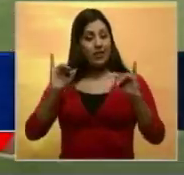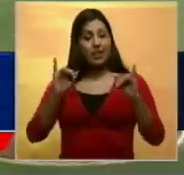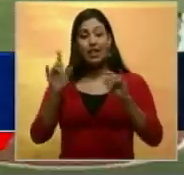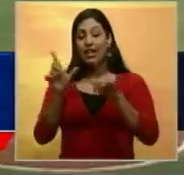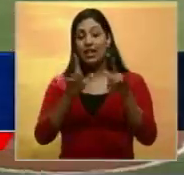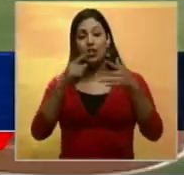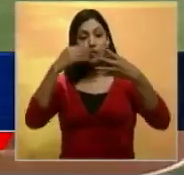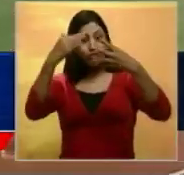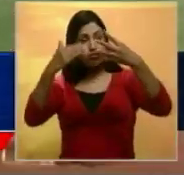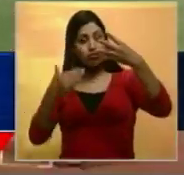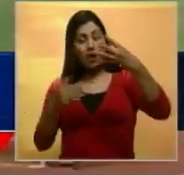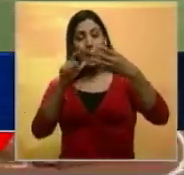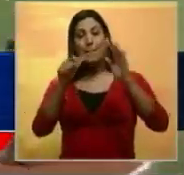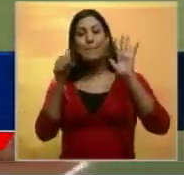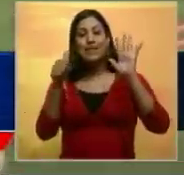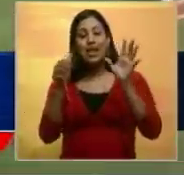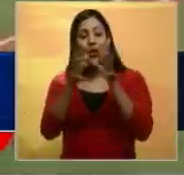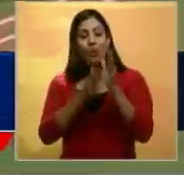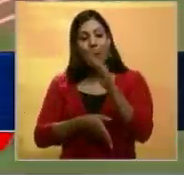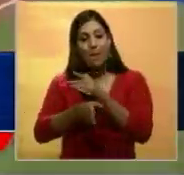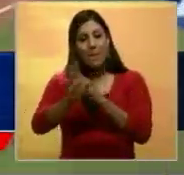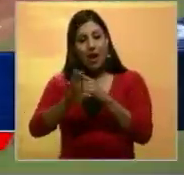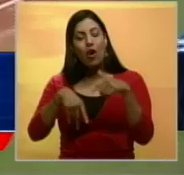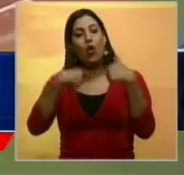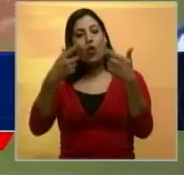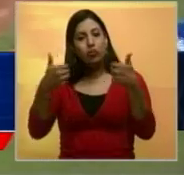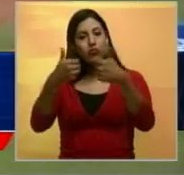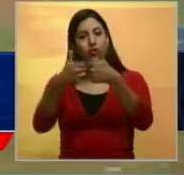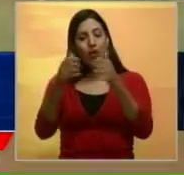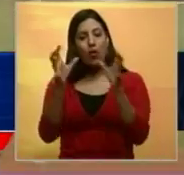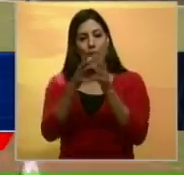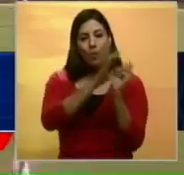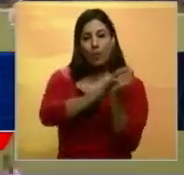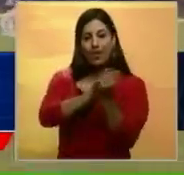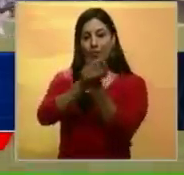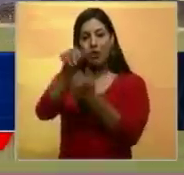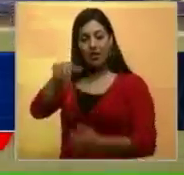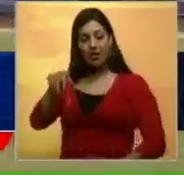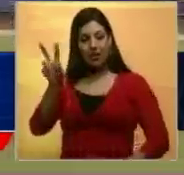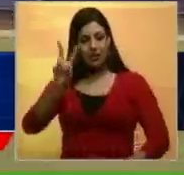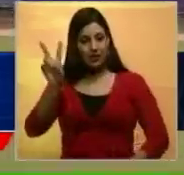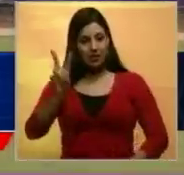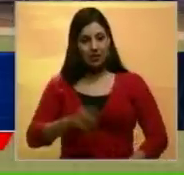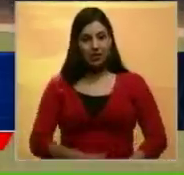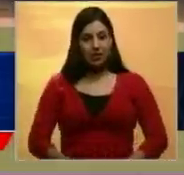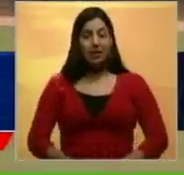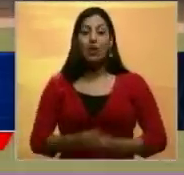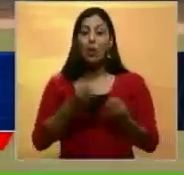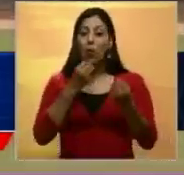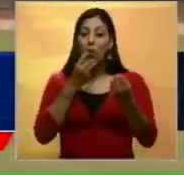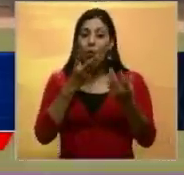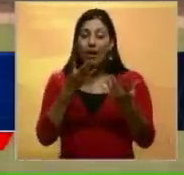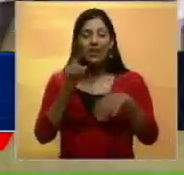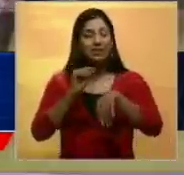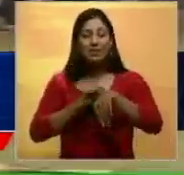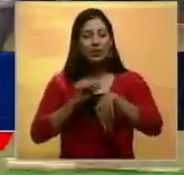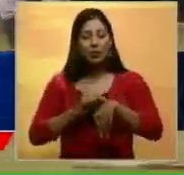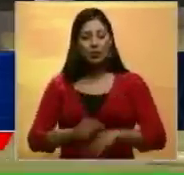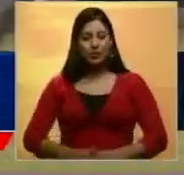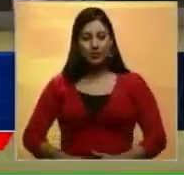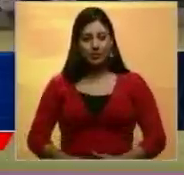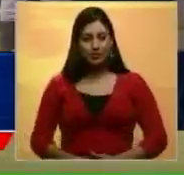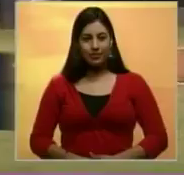se conocen cuáles son los 6 clasificados a la ronda del playoff del béisbol venezolano. Los detalles en minutos.